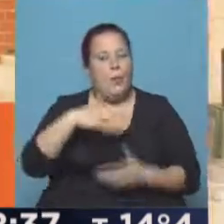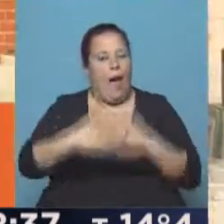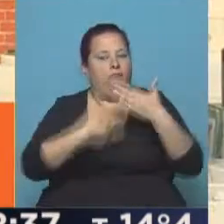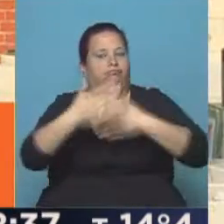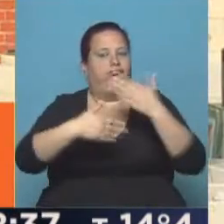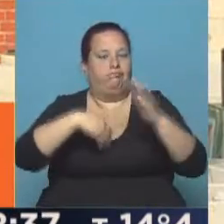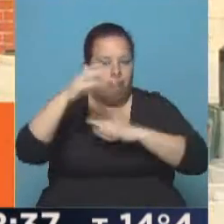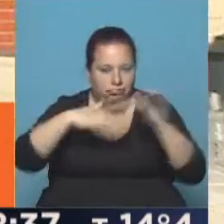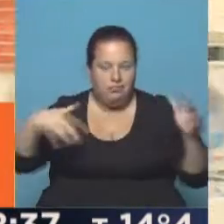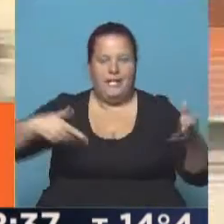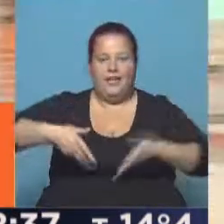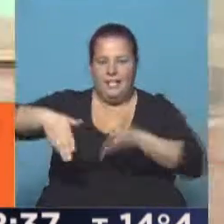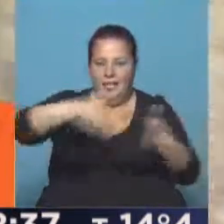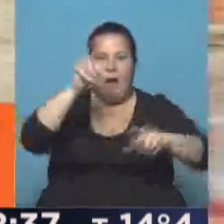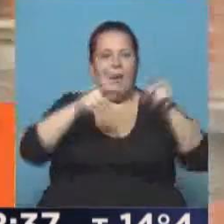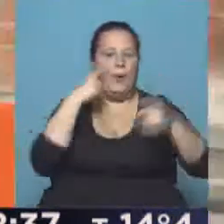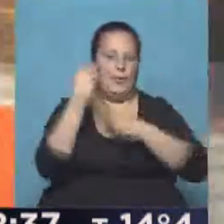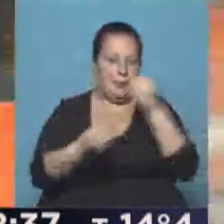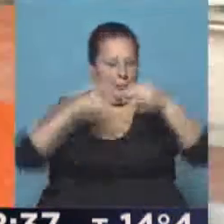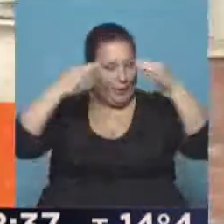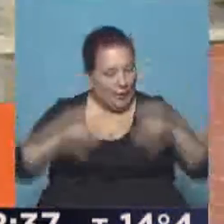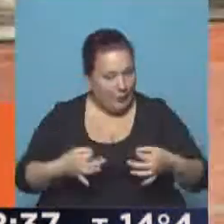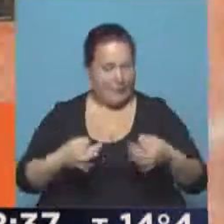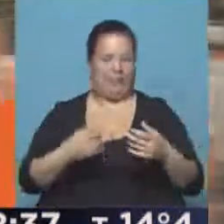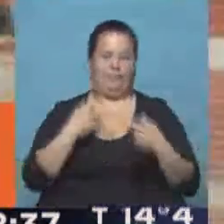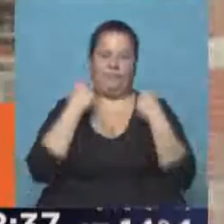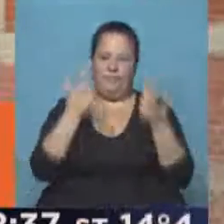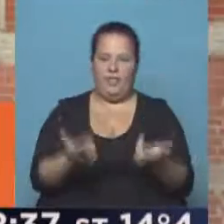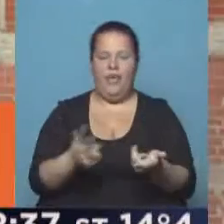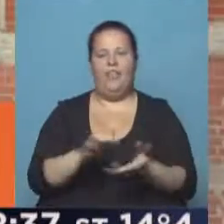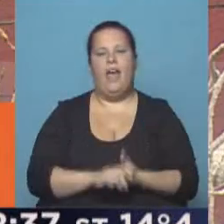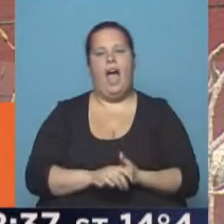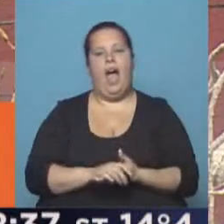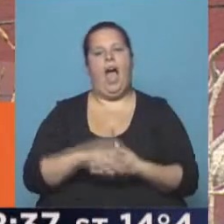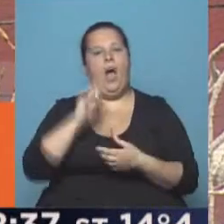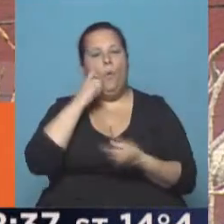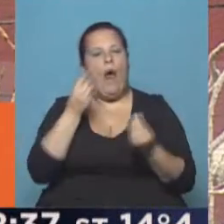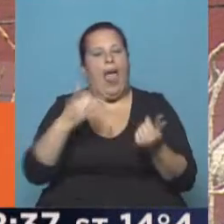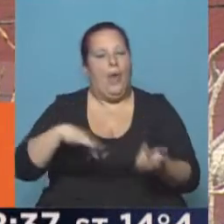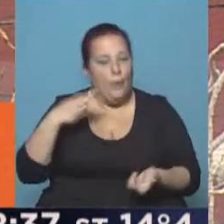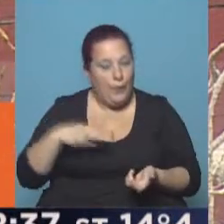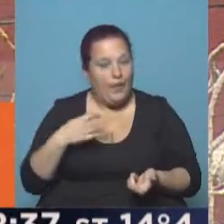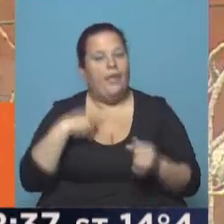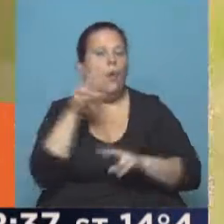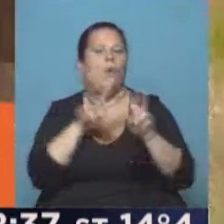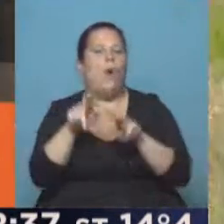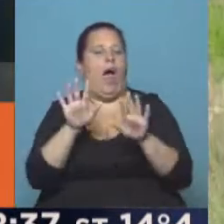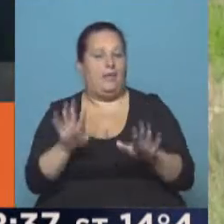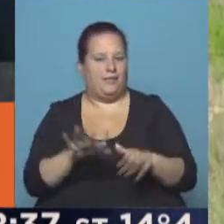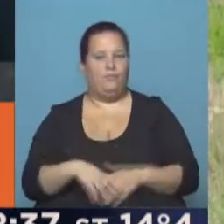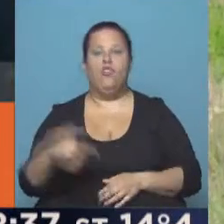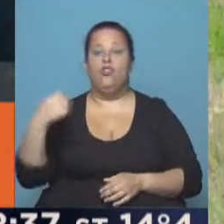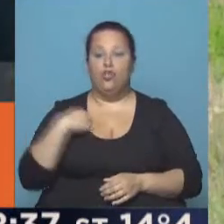se urbanice, que la gente pueda vivir dignamente, que se le brinde buena calidad de vida es lo que estamos buscando.